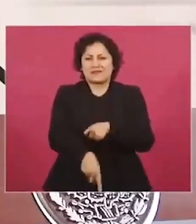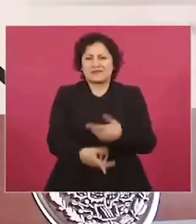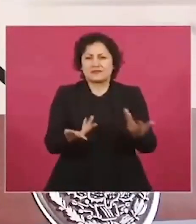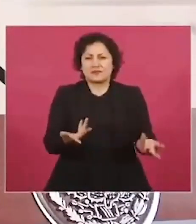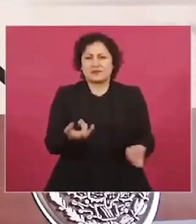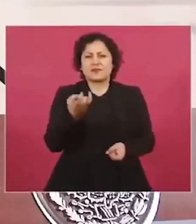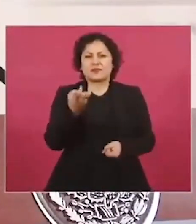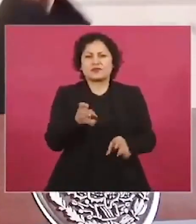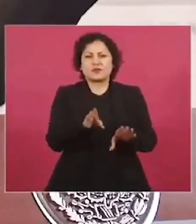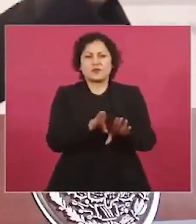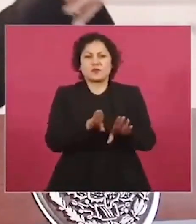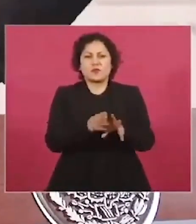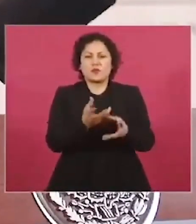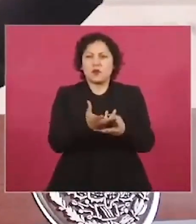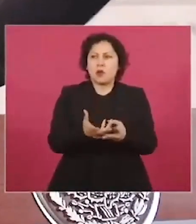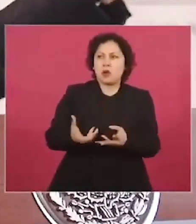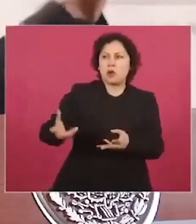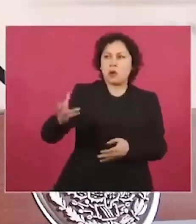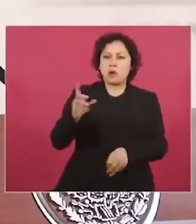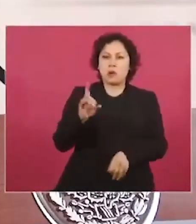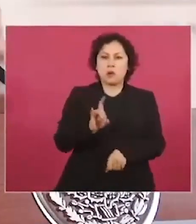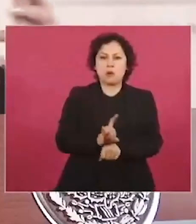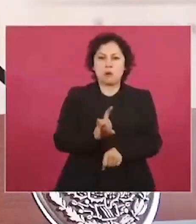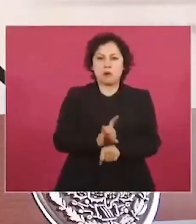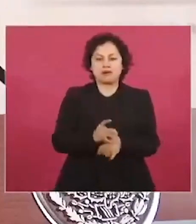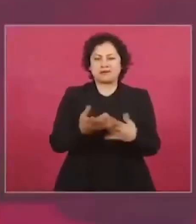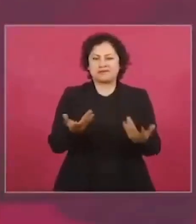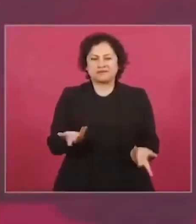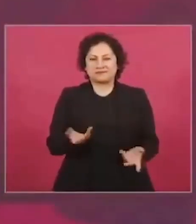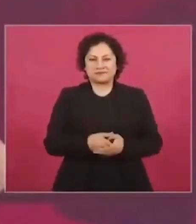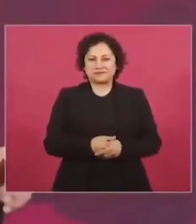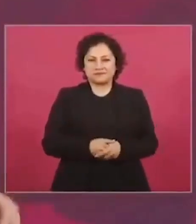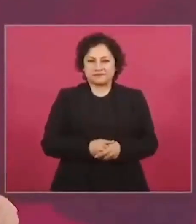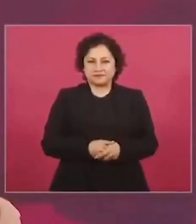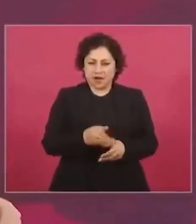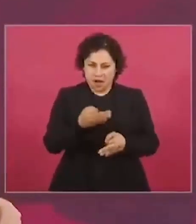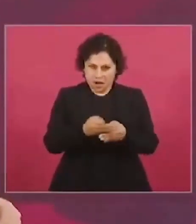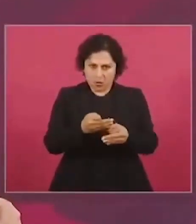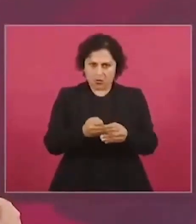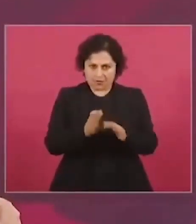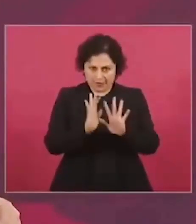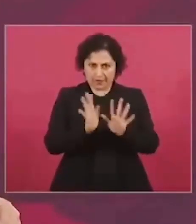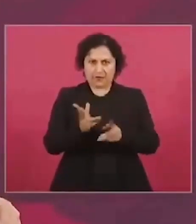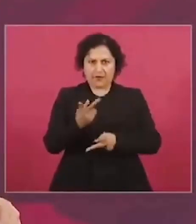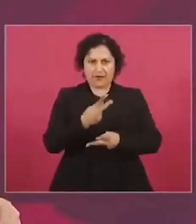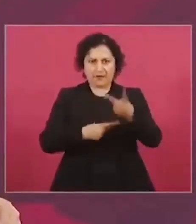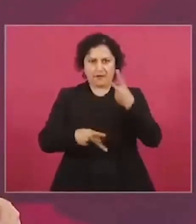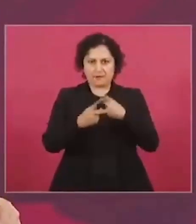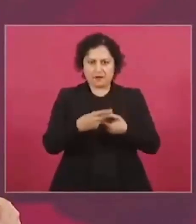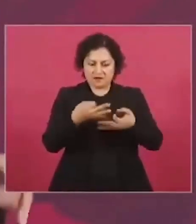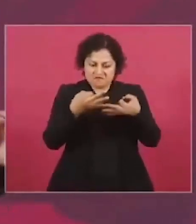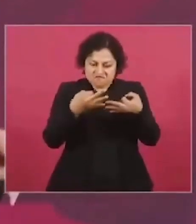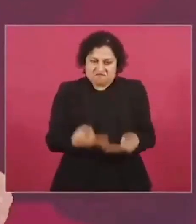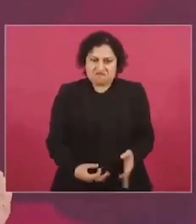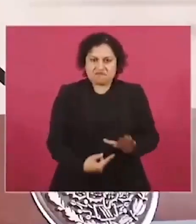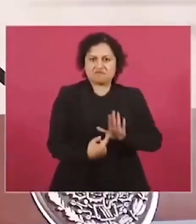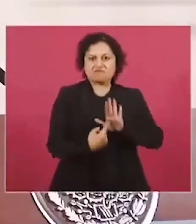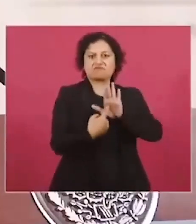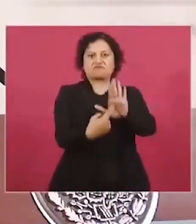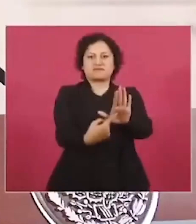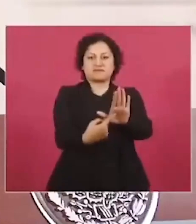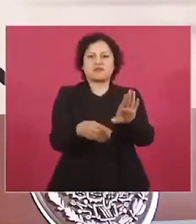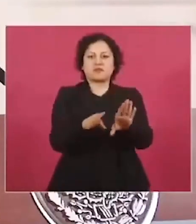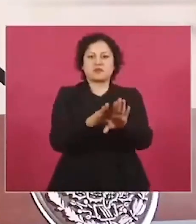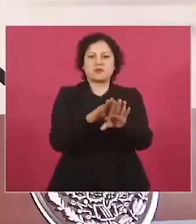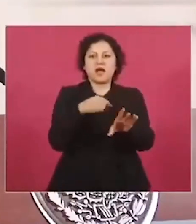problema severísimo de seguridad, hay un problema de agua, una escasez de agua, sequías, colapsados